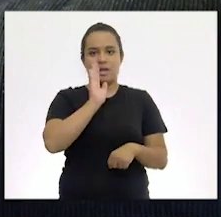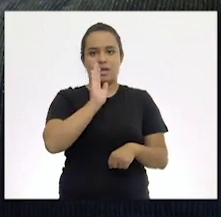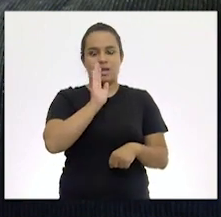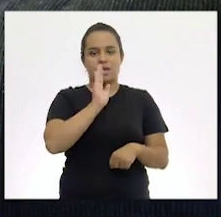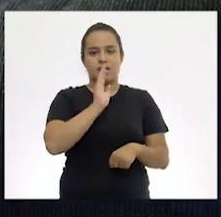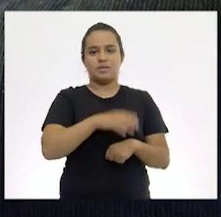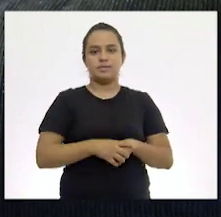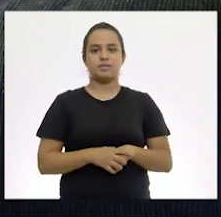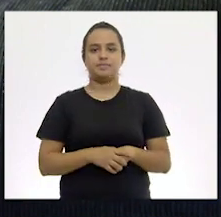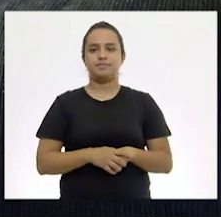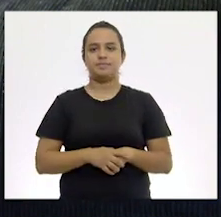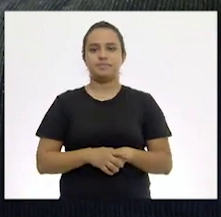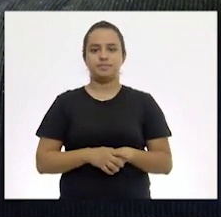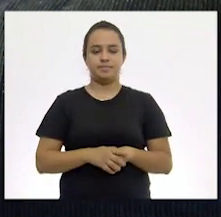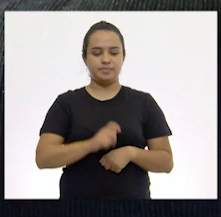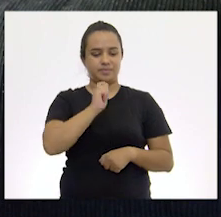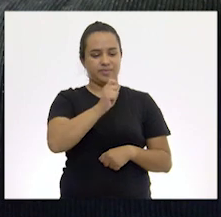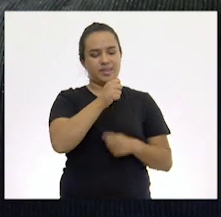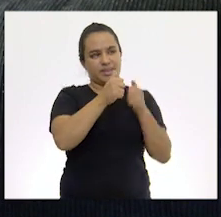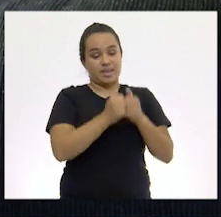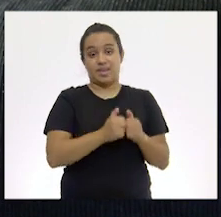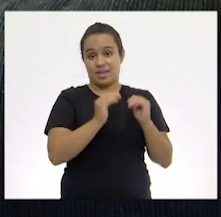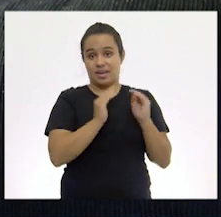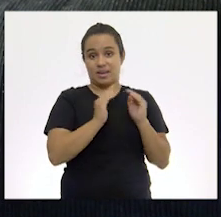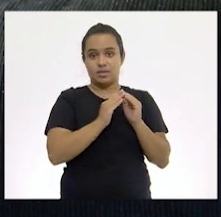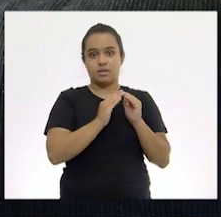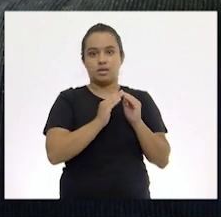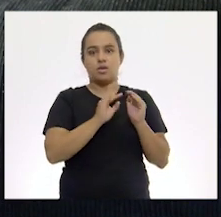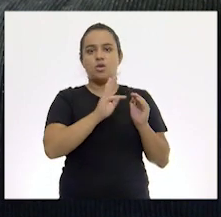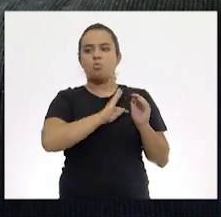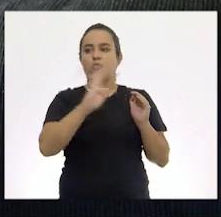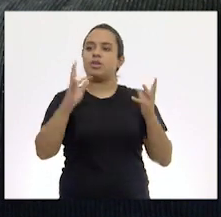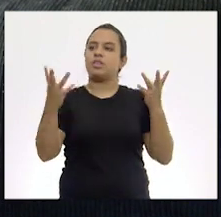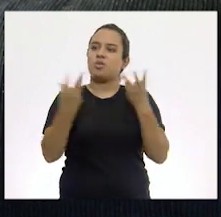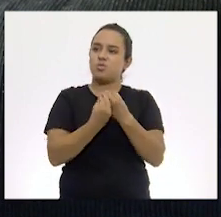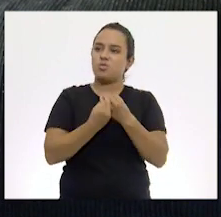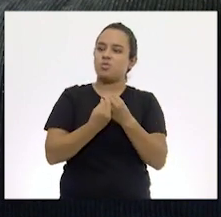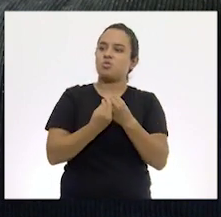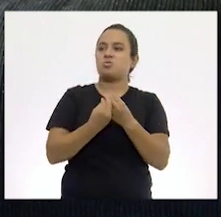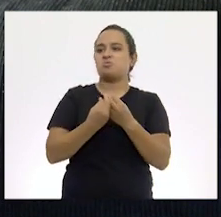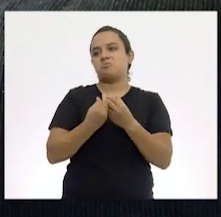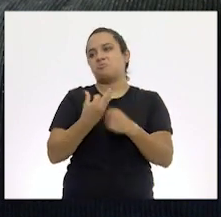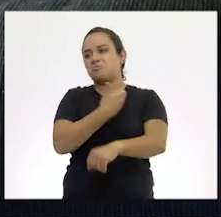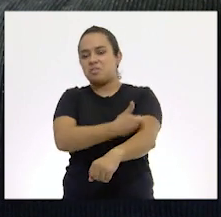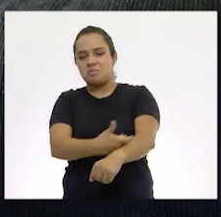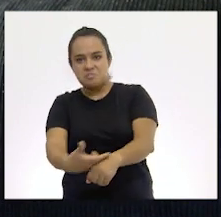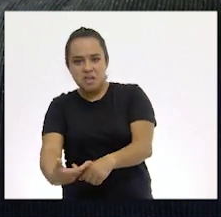que puedo estar en esta cuarentena es que puedo pasar tiempo con mi familia,